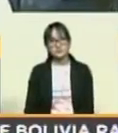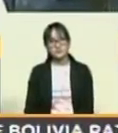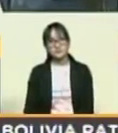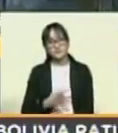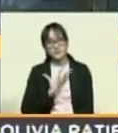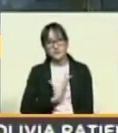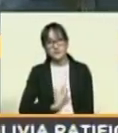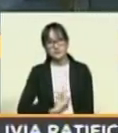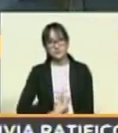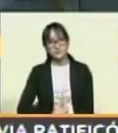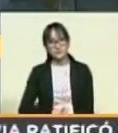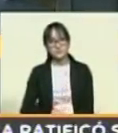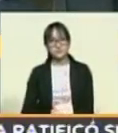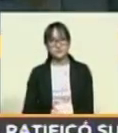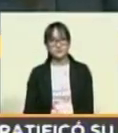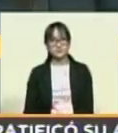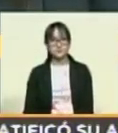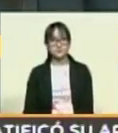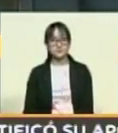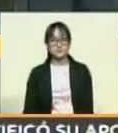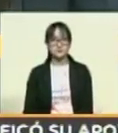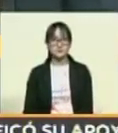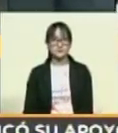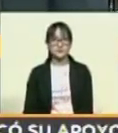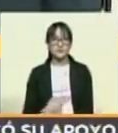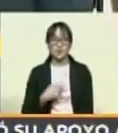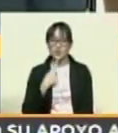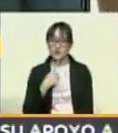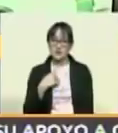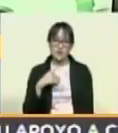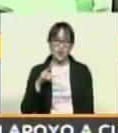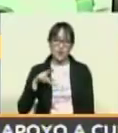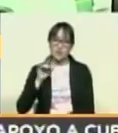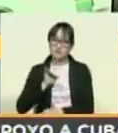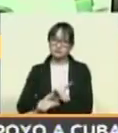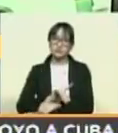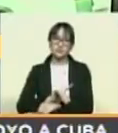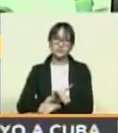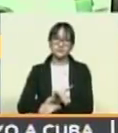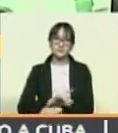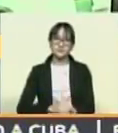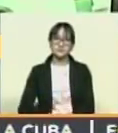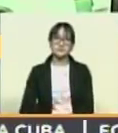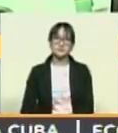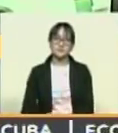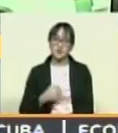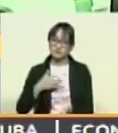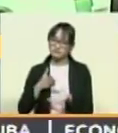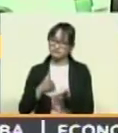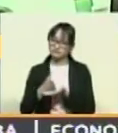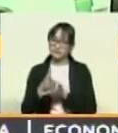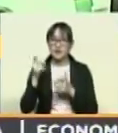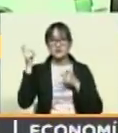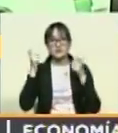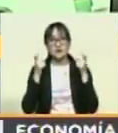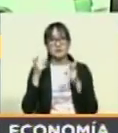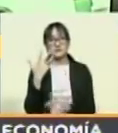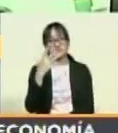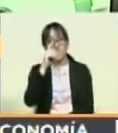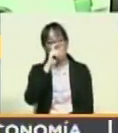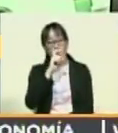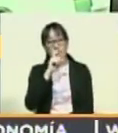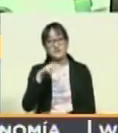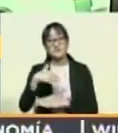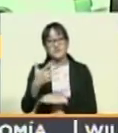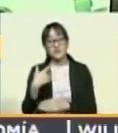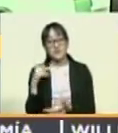desconsolado. Y yo le dije, no te voy a fallar, voy a ser leal al legado de Chávez. Y 5 años después puedo venir